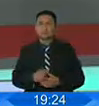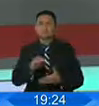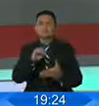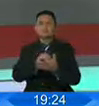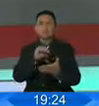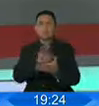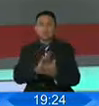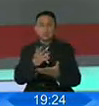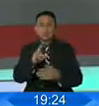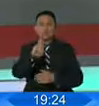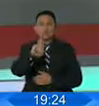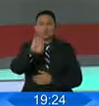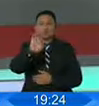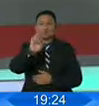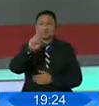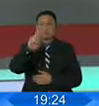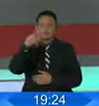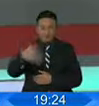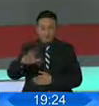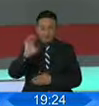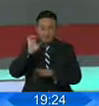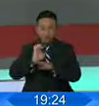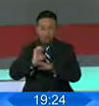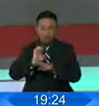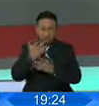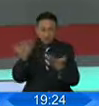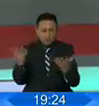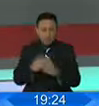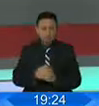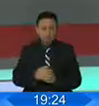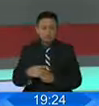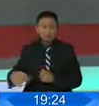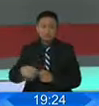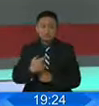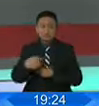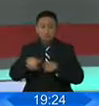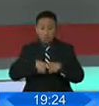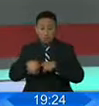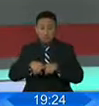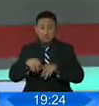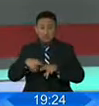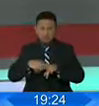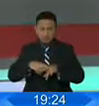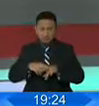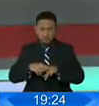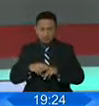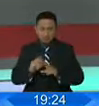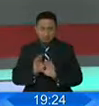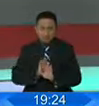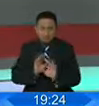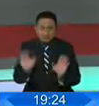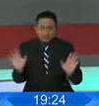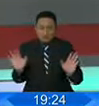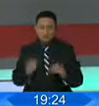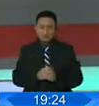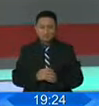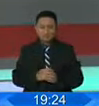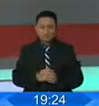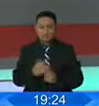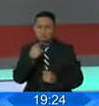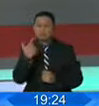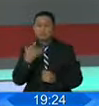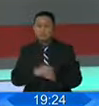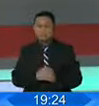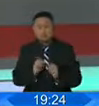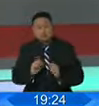Uber llegó al país con el servicio de transporte de personas. Se descarta que sea una competencia desleal para el taxismo amarillo. Y al contrario, dicen,